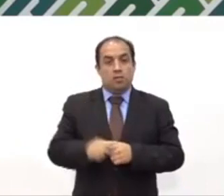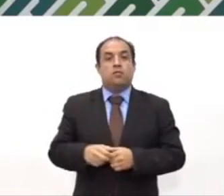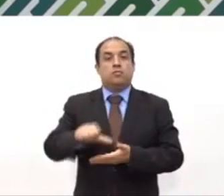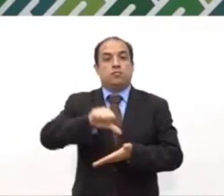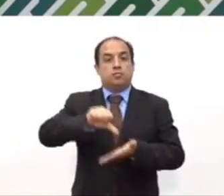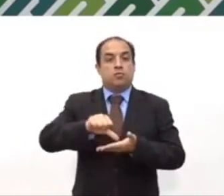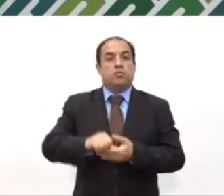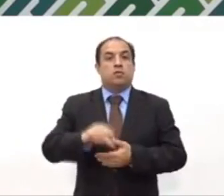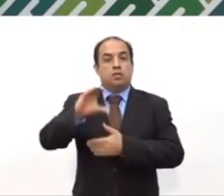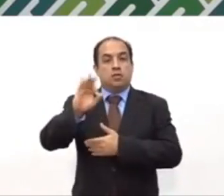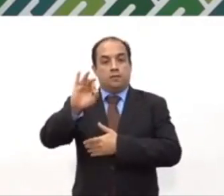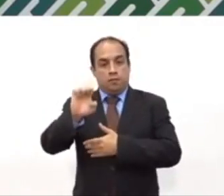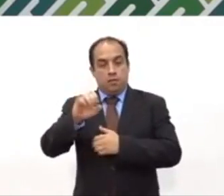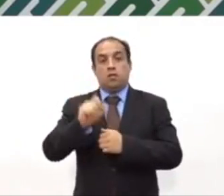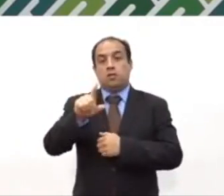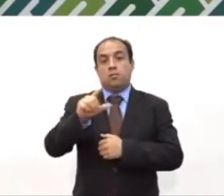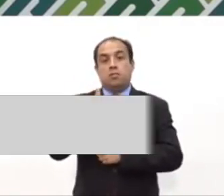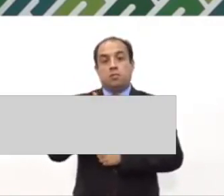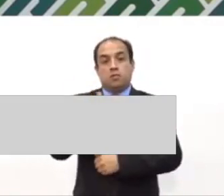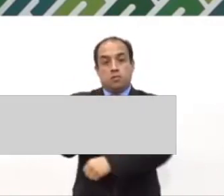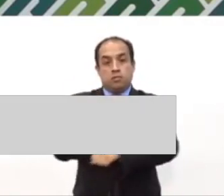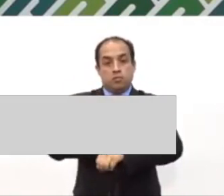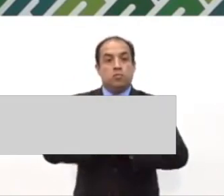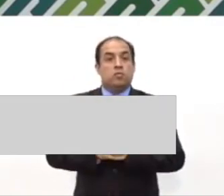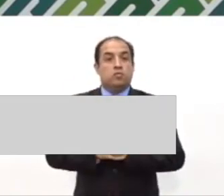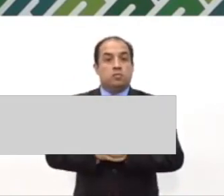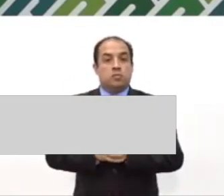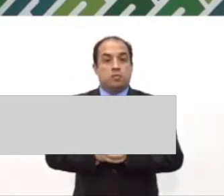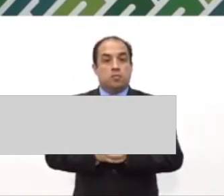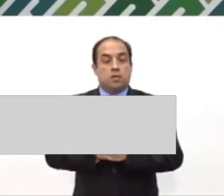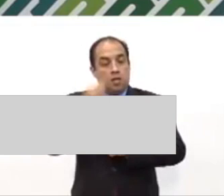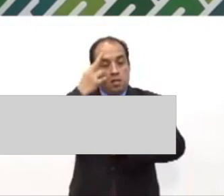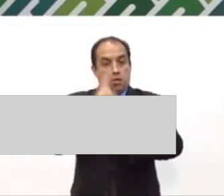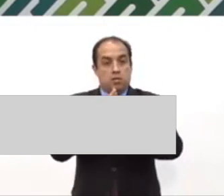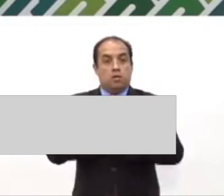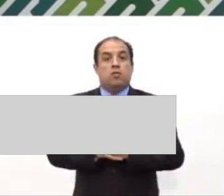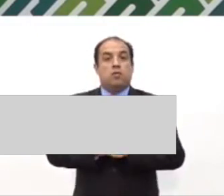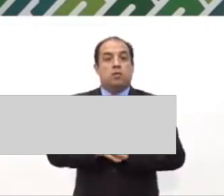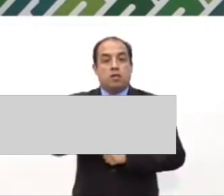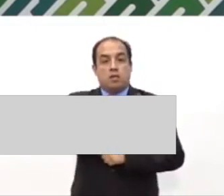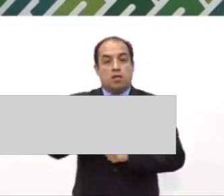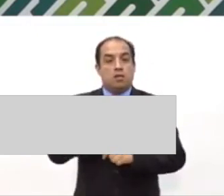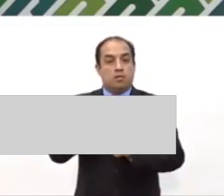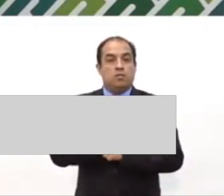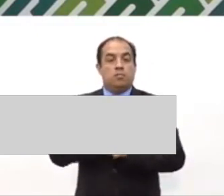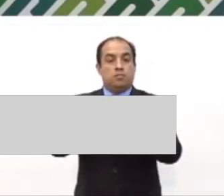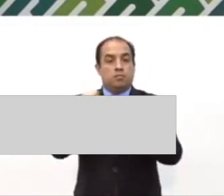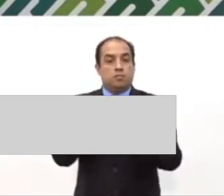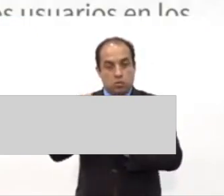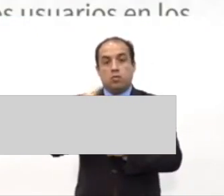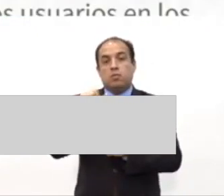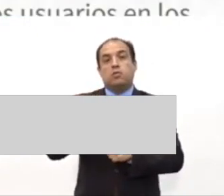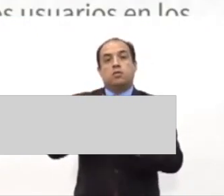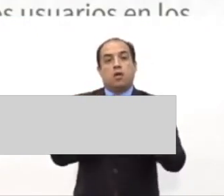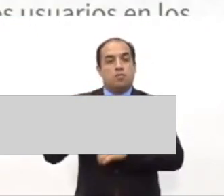entre trenes era de 7 a 9 minutos lapso mayor al que había antes del siniestro la comisión federal de electricidad se